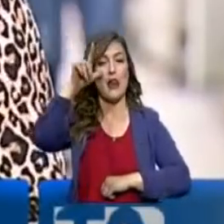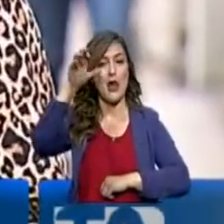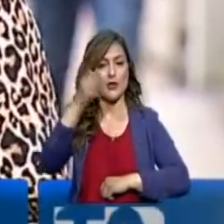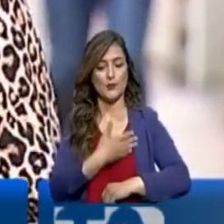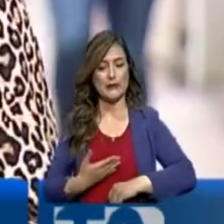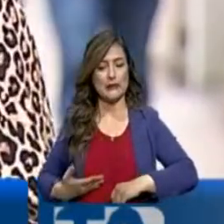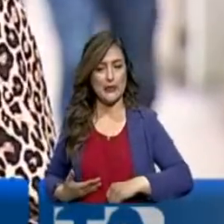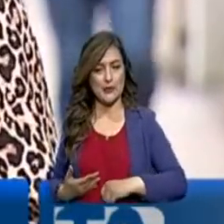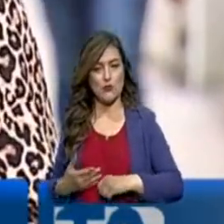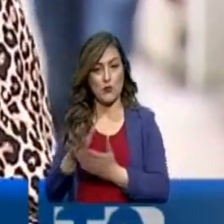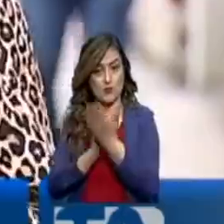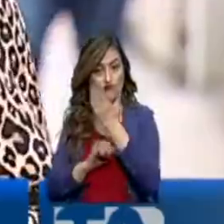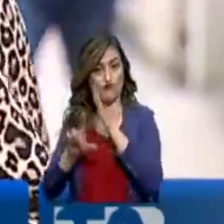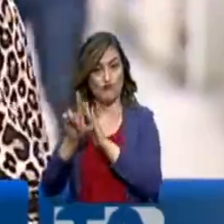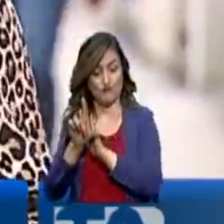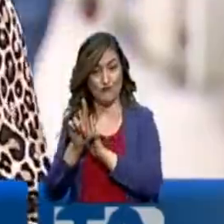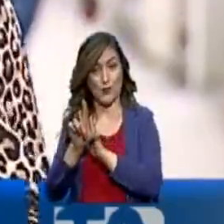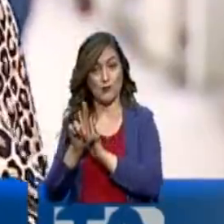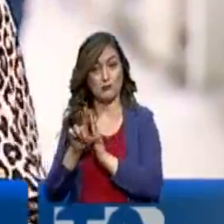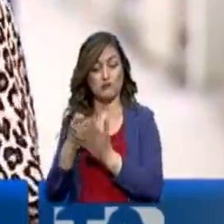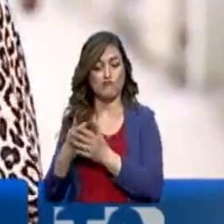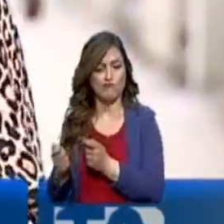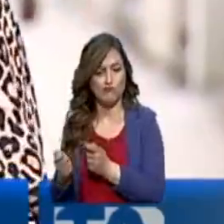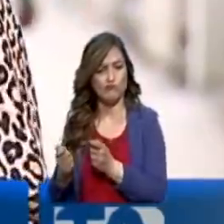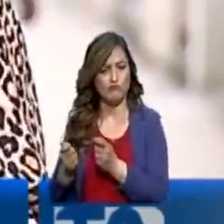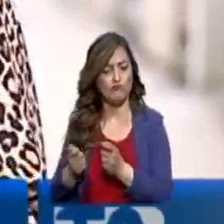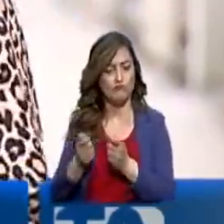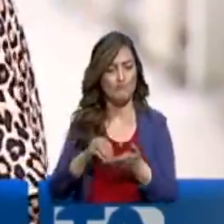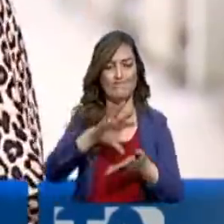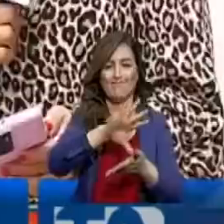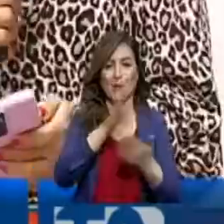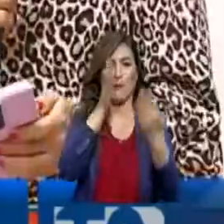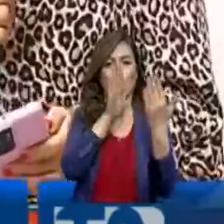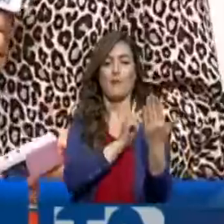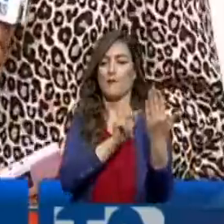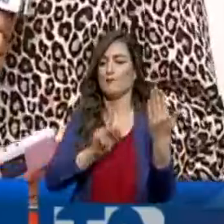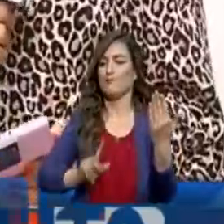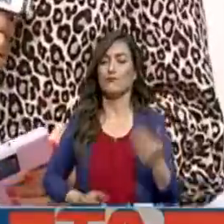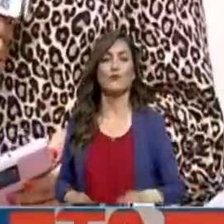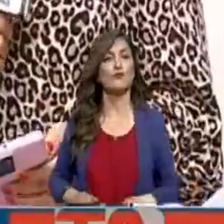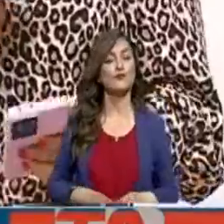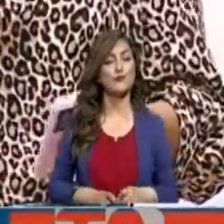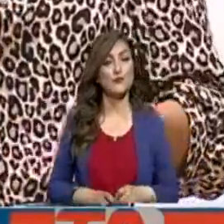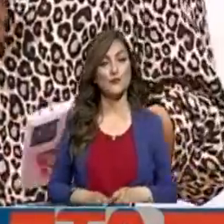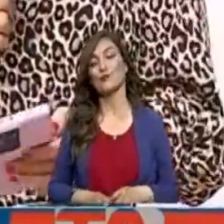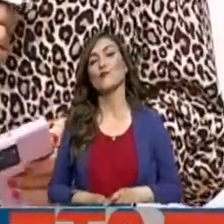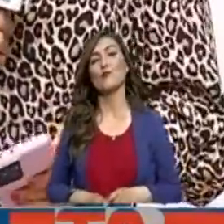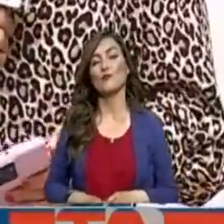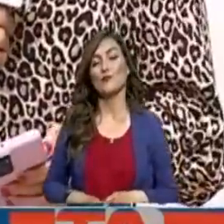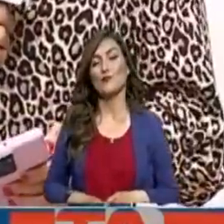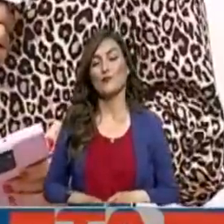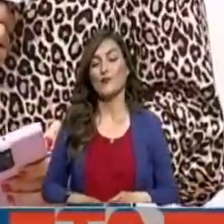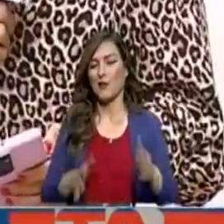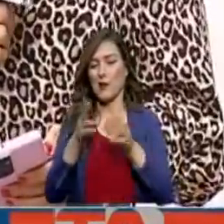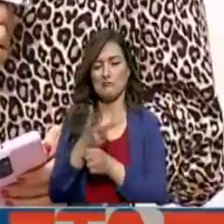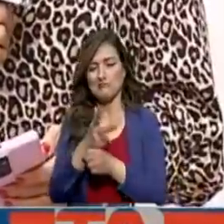de la República, Guillermo Lasso, llegue a la Asamblea y presente él personalmente este proyecto de ley. Nosotros estaremos